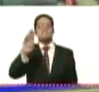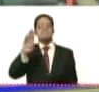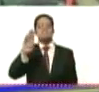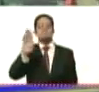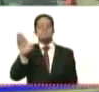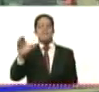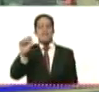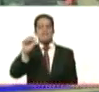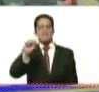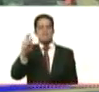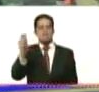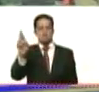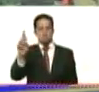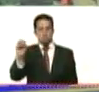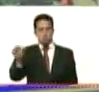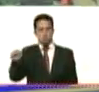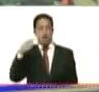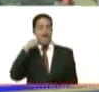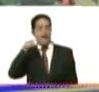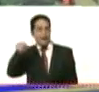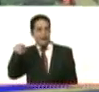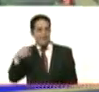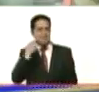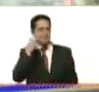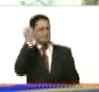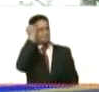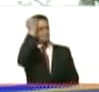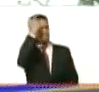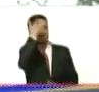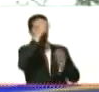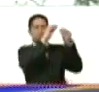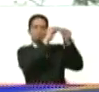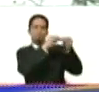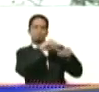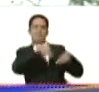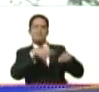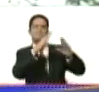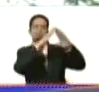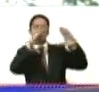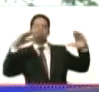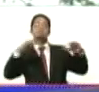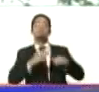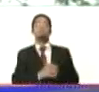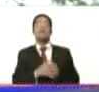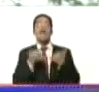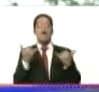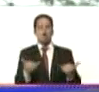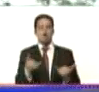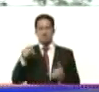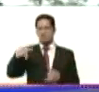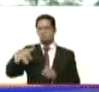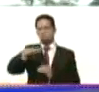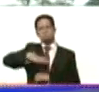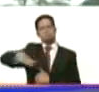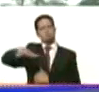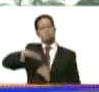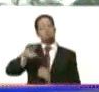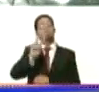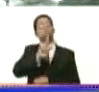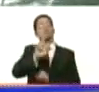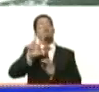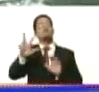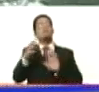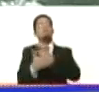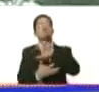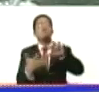patriota, en esta colina de ahora la parroquia 23 de enero.